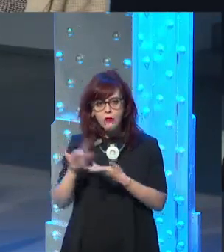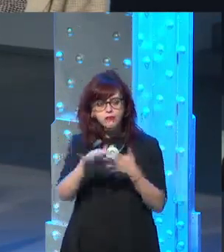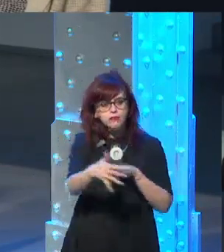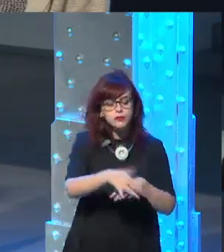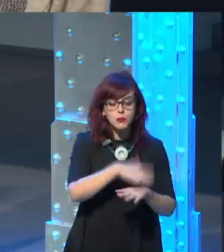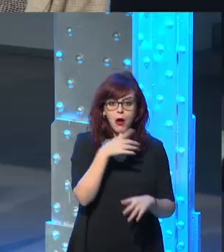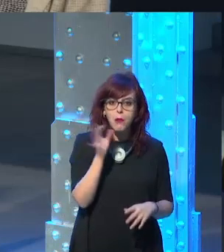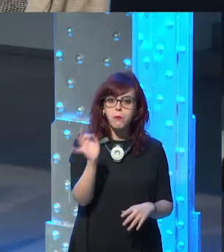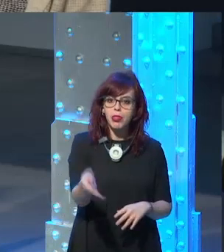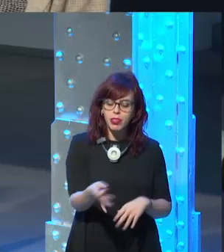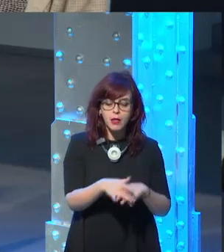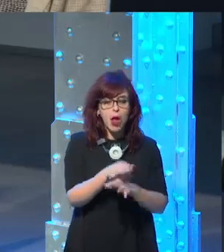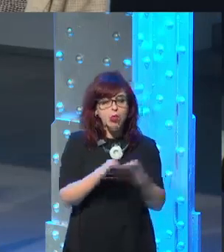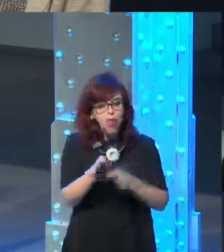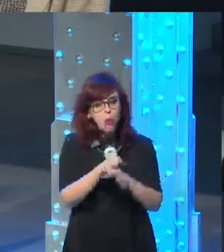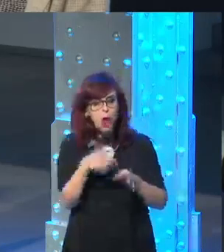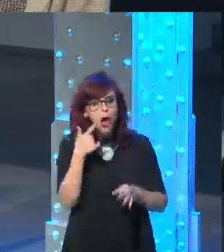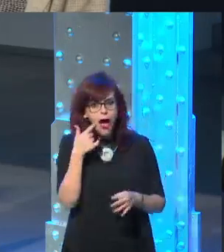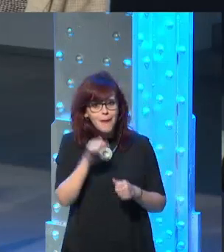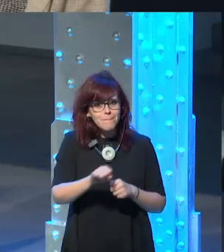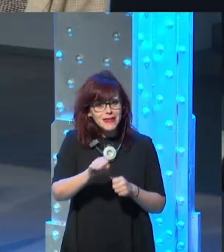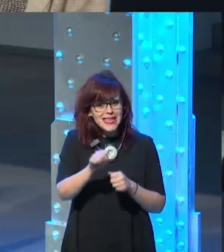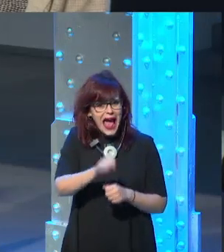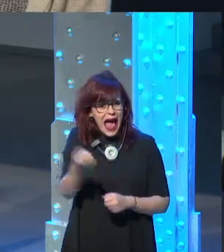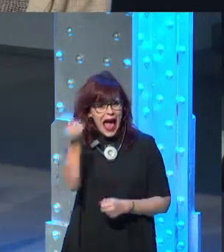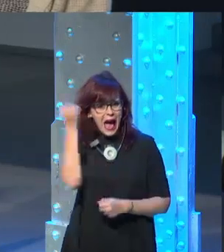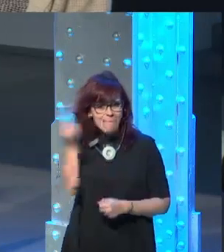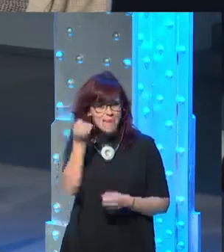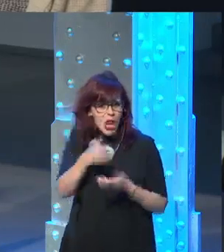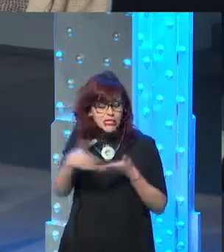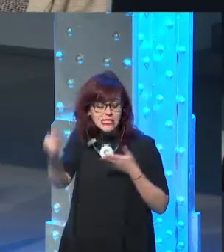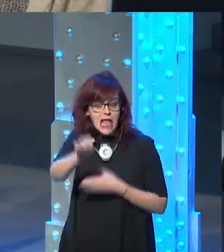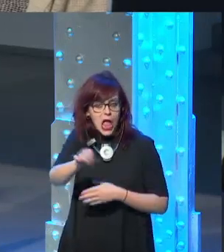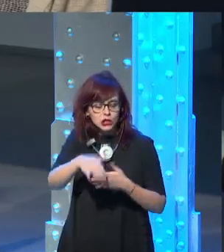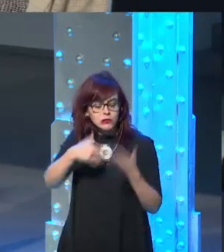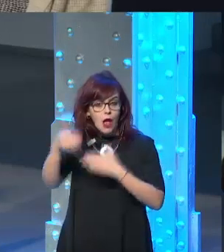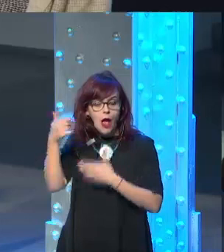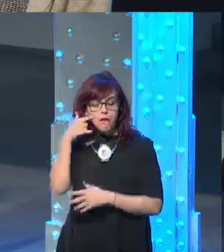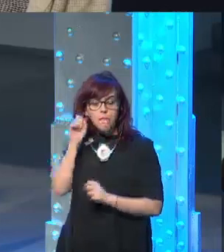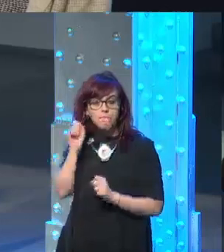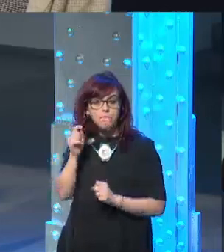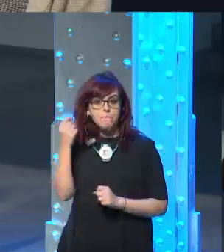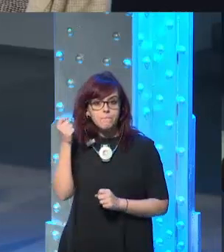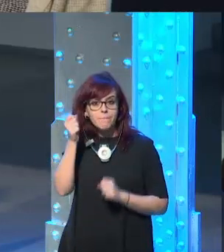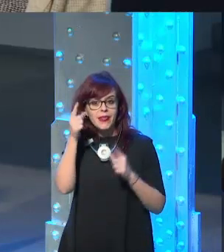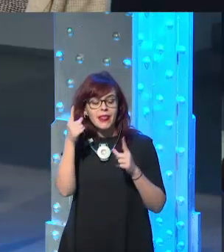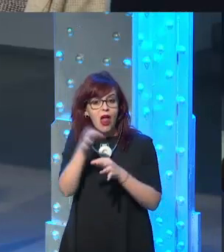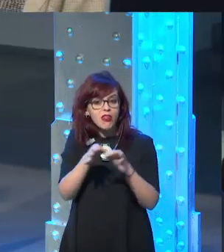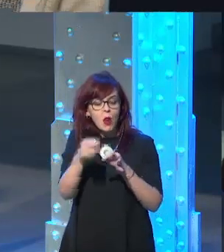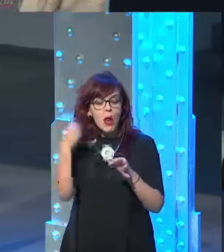yo le comenté, pues mira, si es que la célula ya hace esto hace millones de años. Entonces, claro, ahí surgió el amor, ¿no? Y desde entonces ha sido